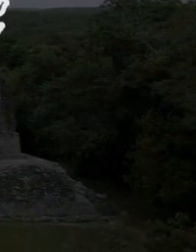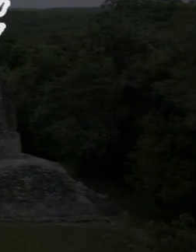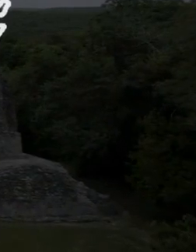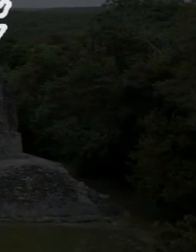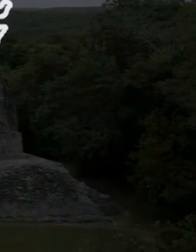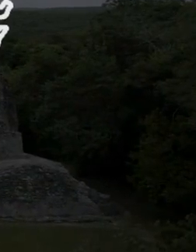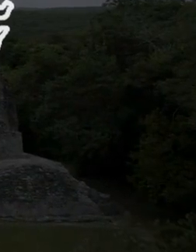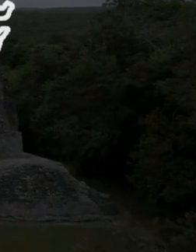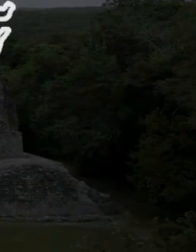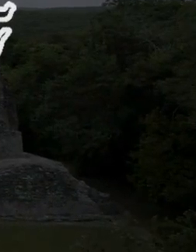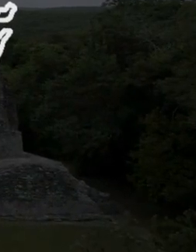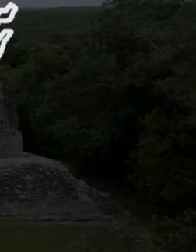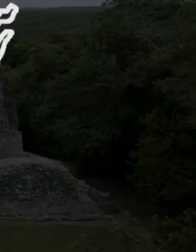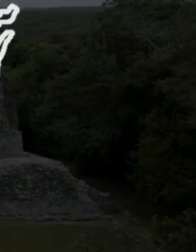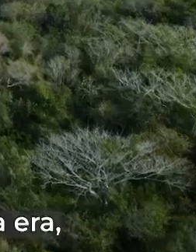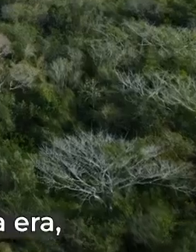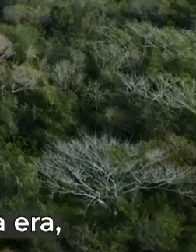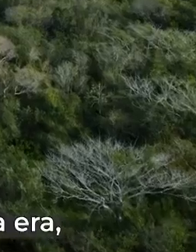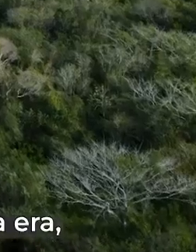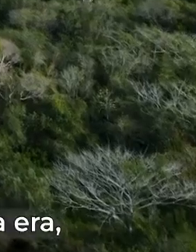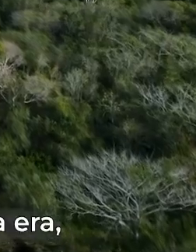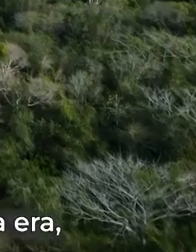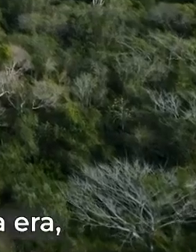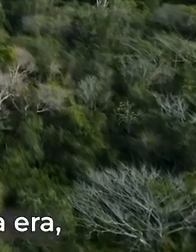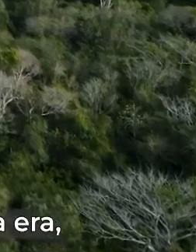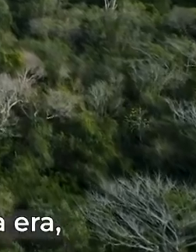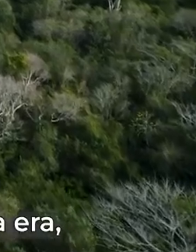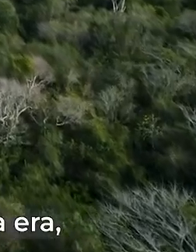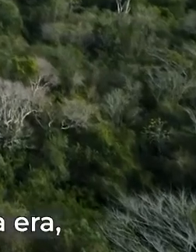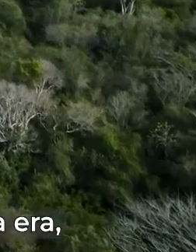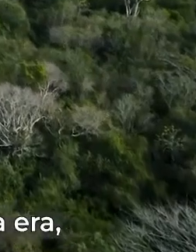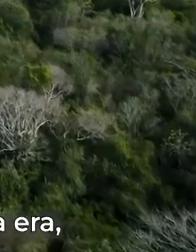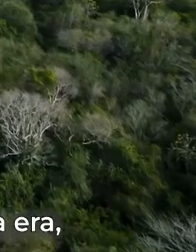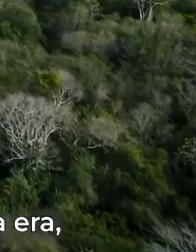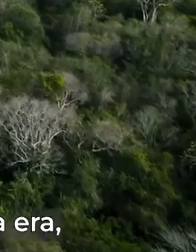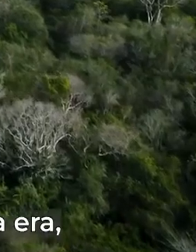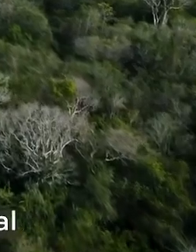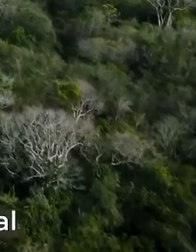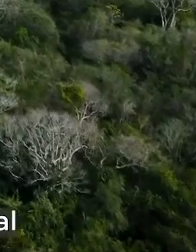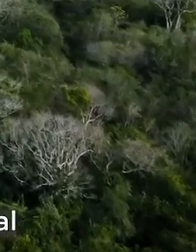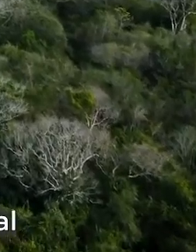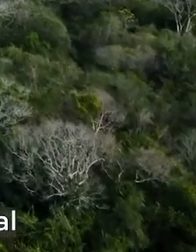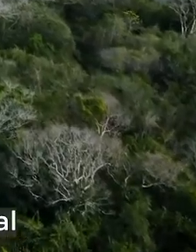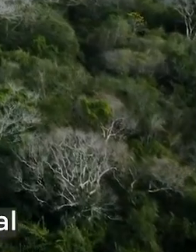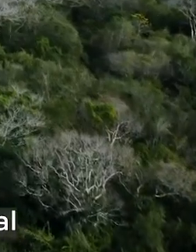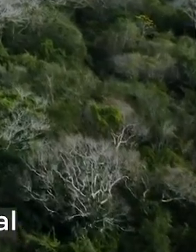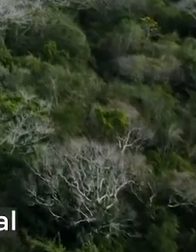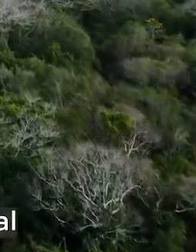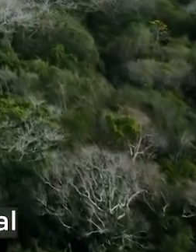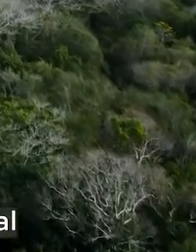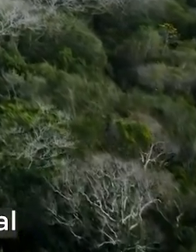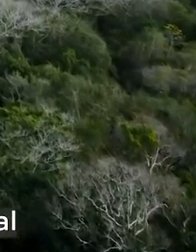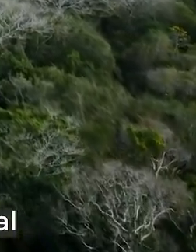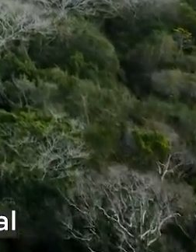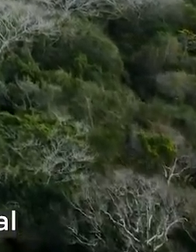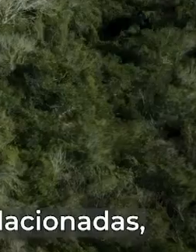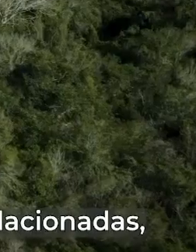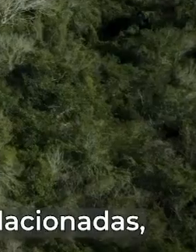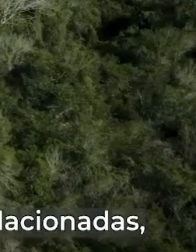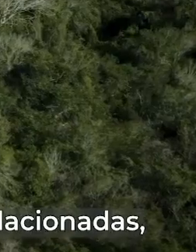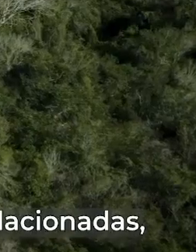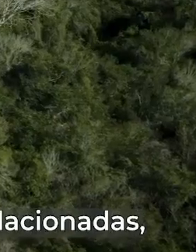Bec. Área en la que desde el siglo III de nuestra era, se constituyó un conglomerado